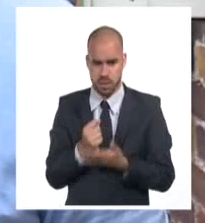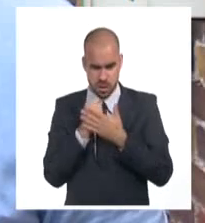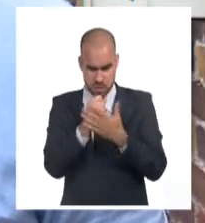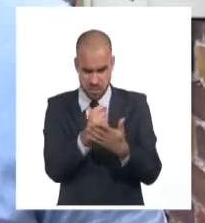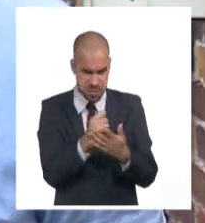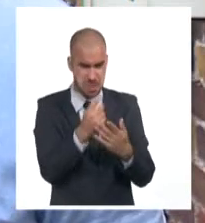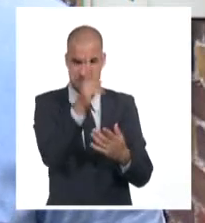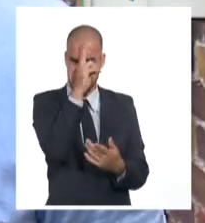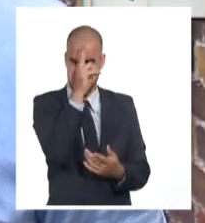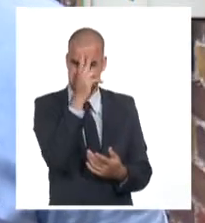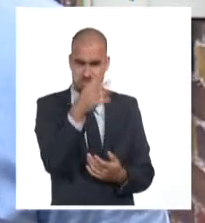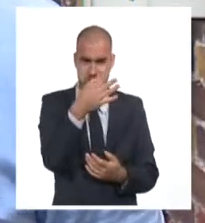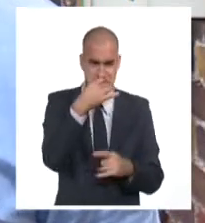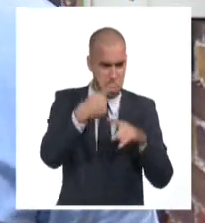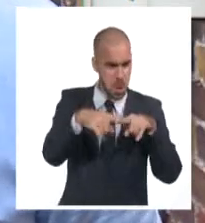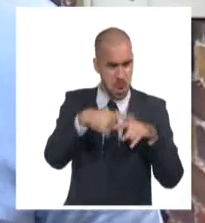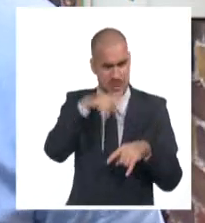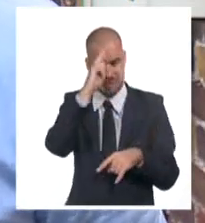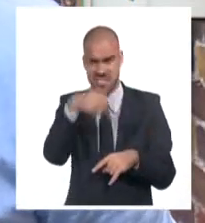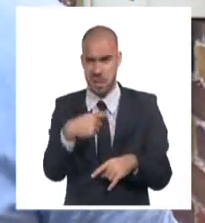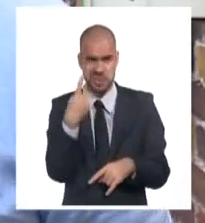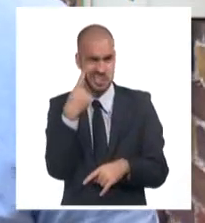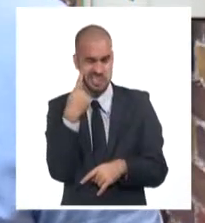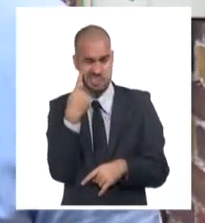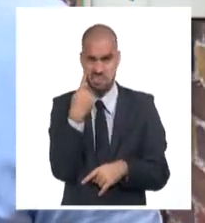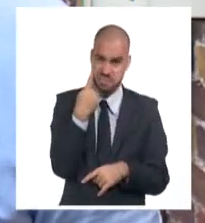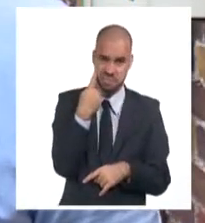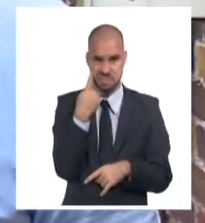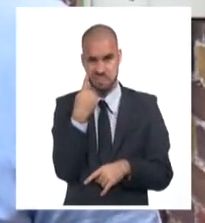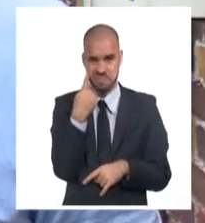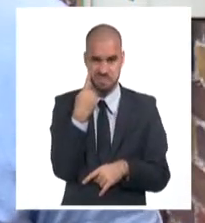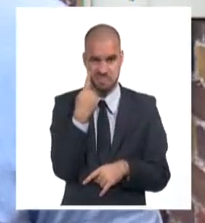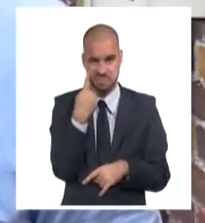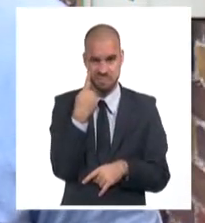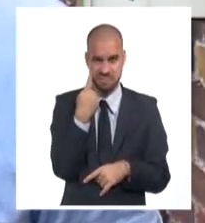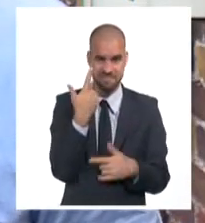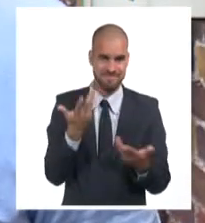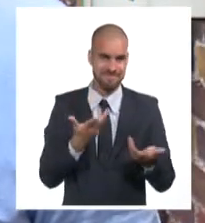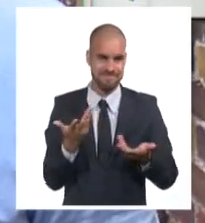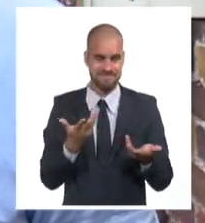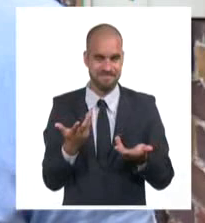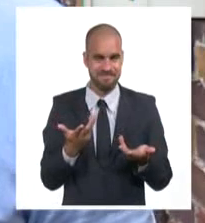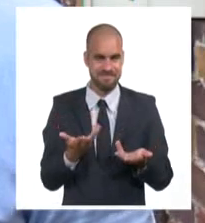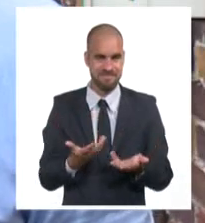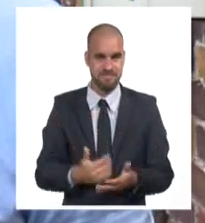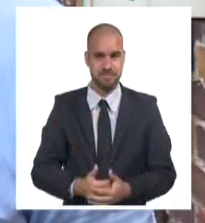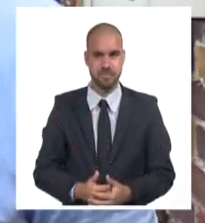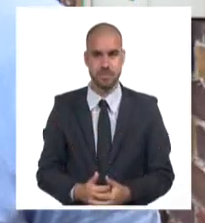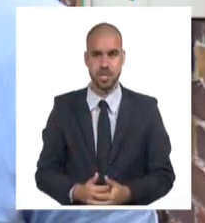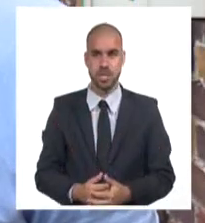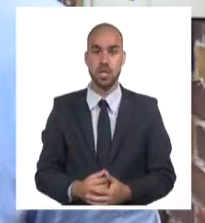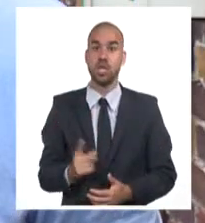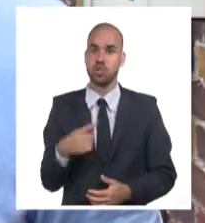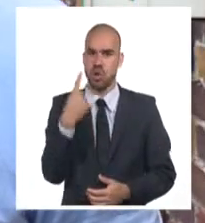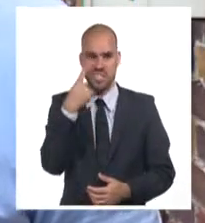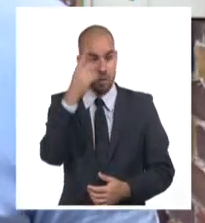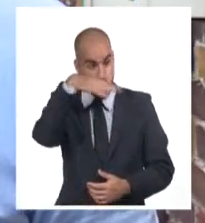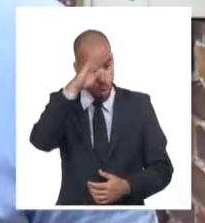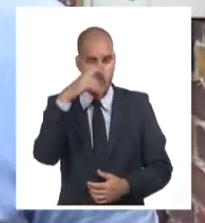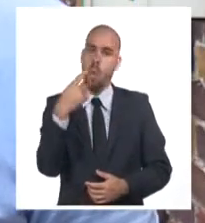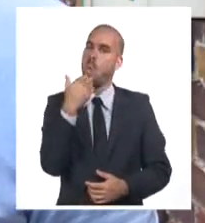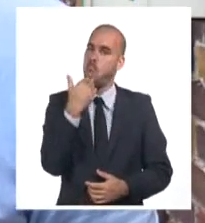medicina y de salud llegan al final del proceso de la pandemia. Entonces, para nosotros es un ejemplo